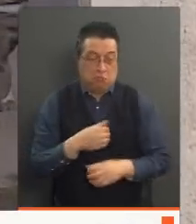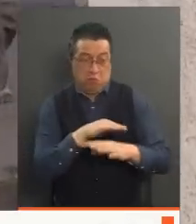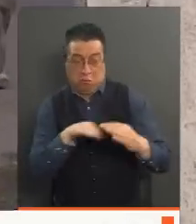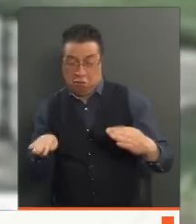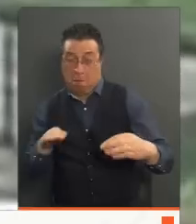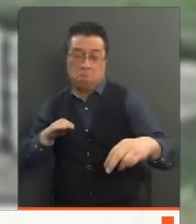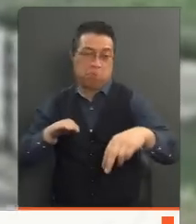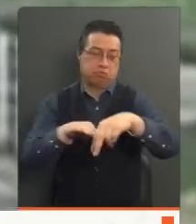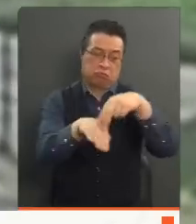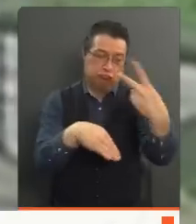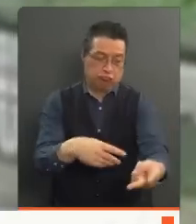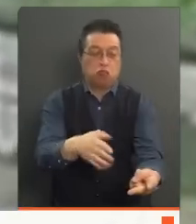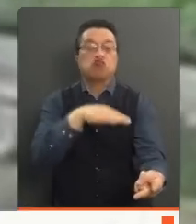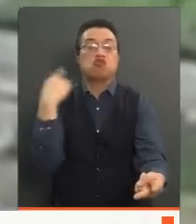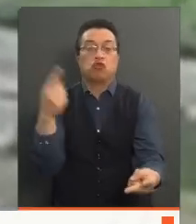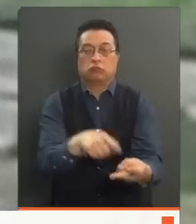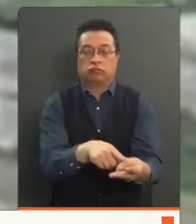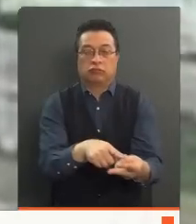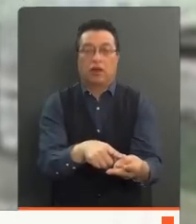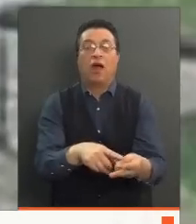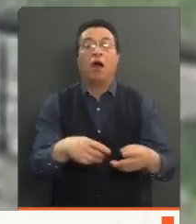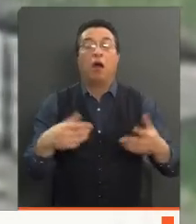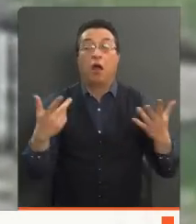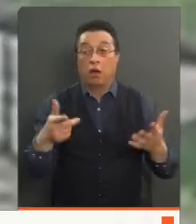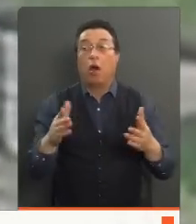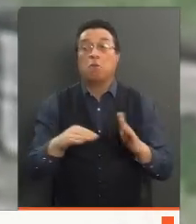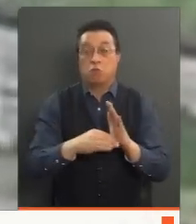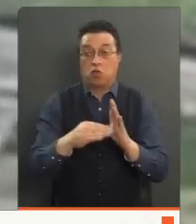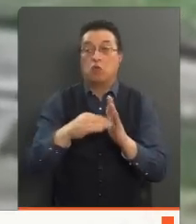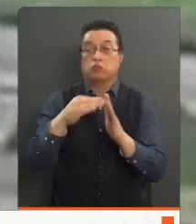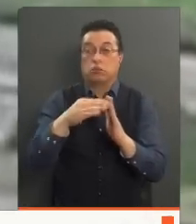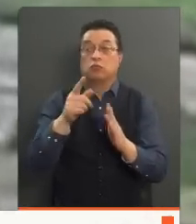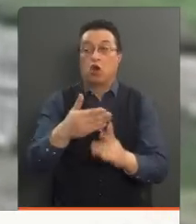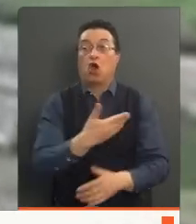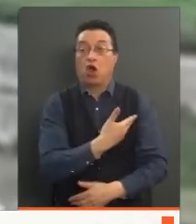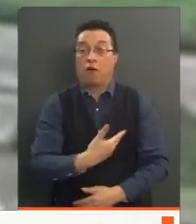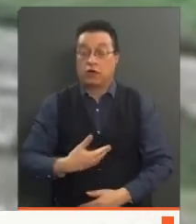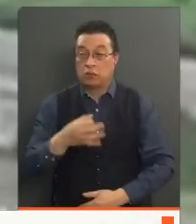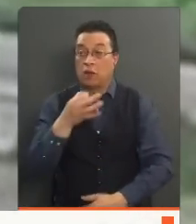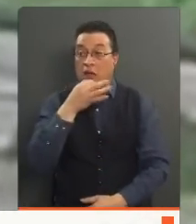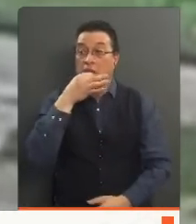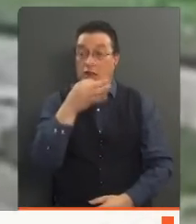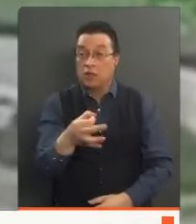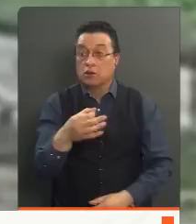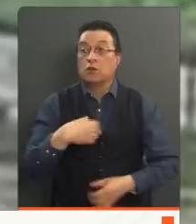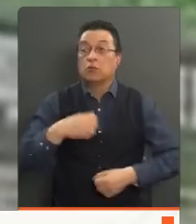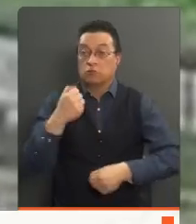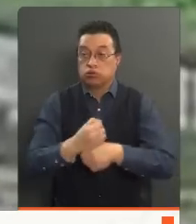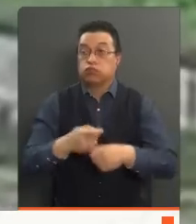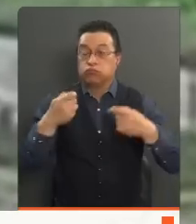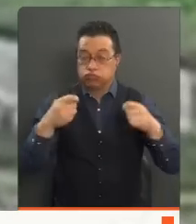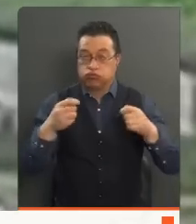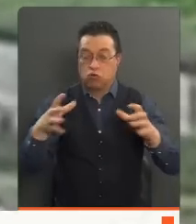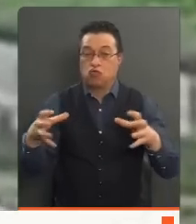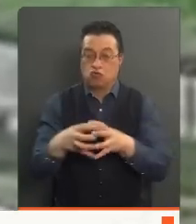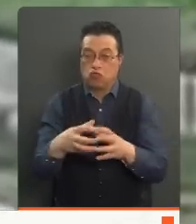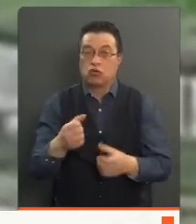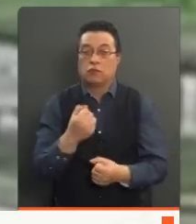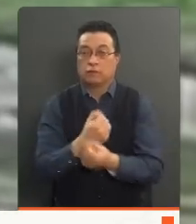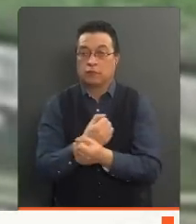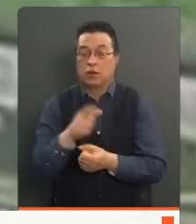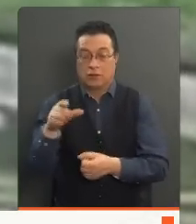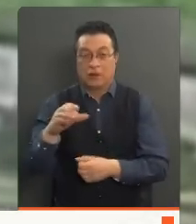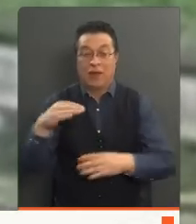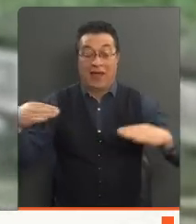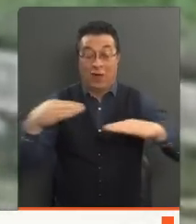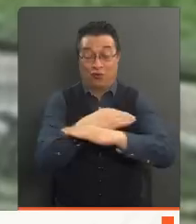encerrona. Casos que van en aumento. Por eso el gobierno conformó una fuerza de tarea con las policías, concesionarias de